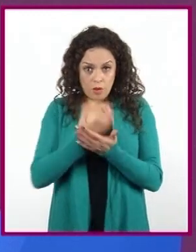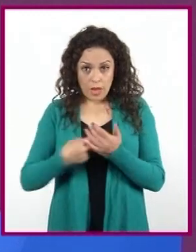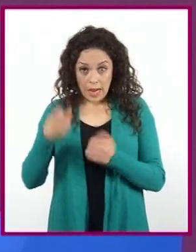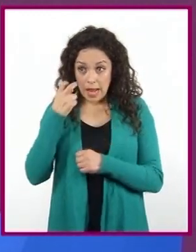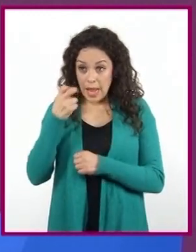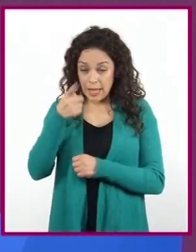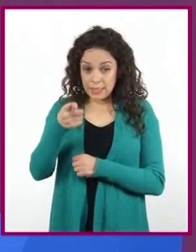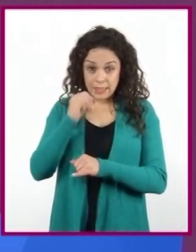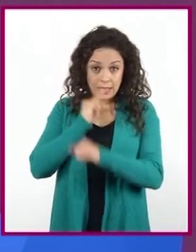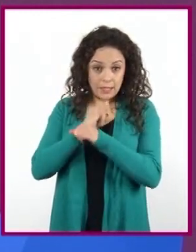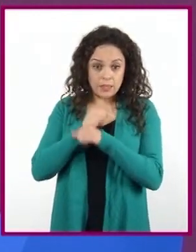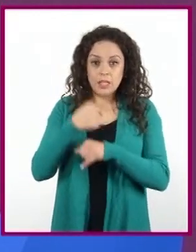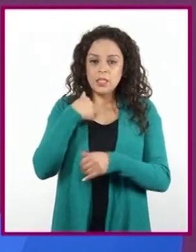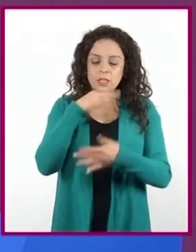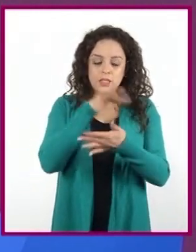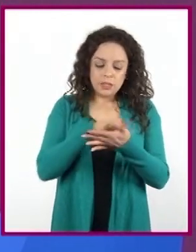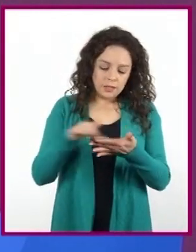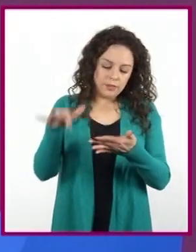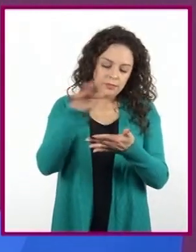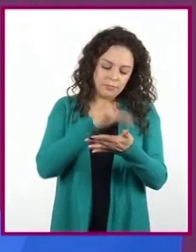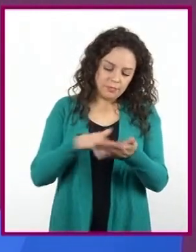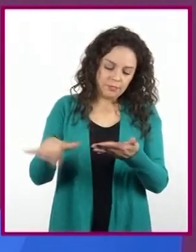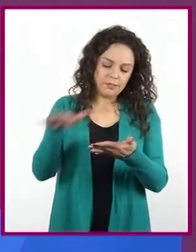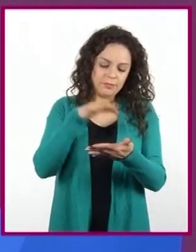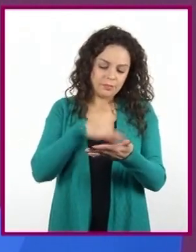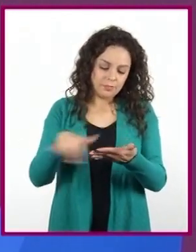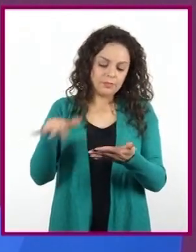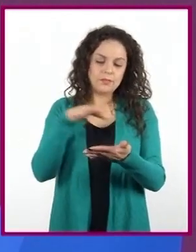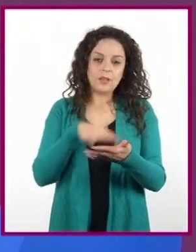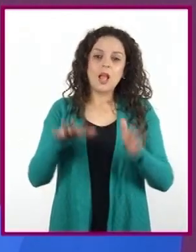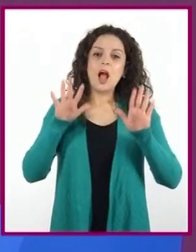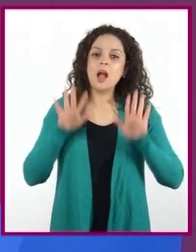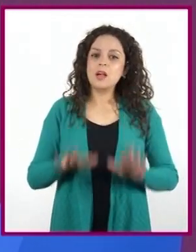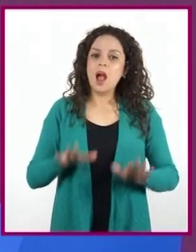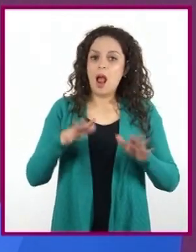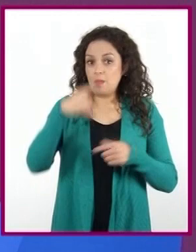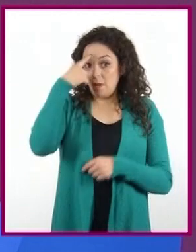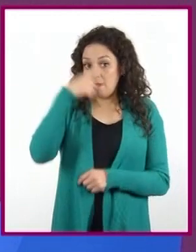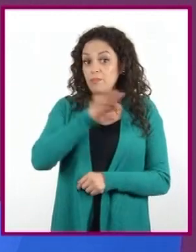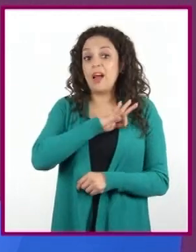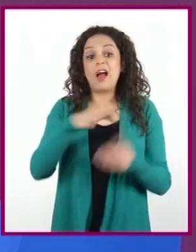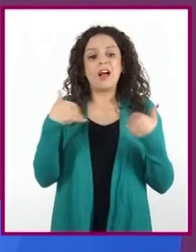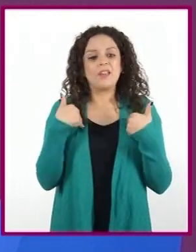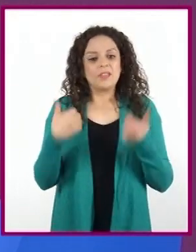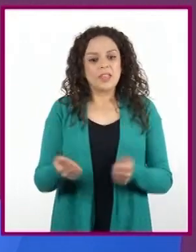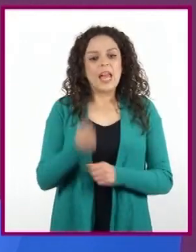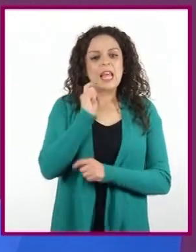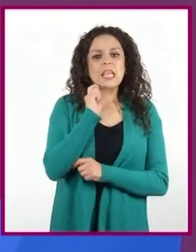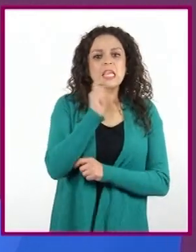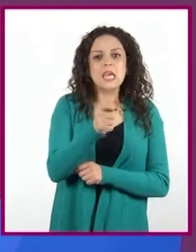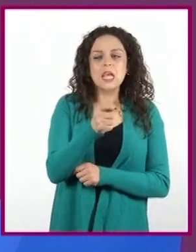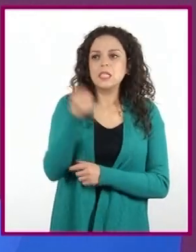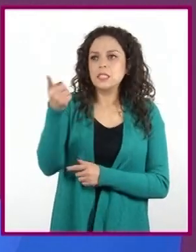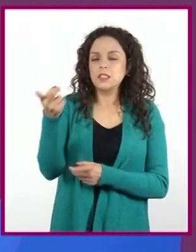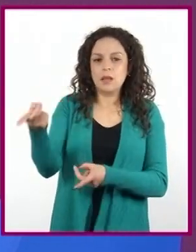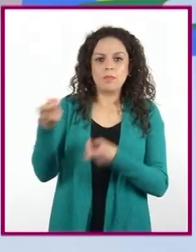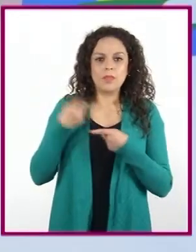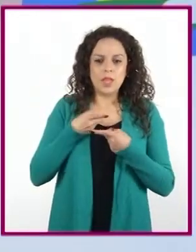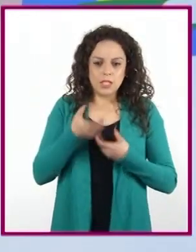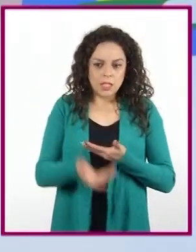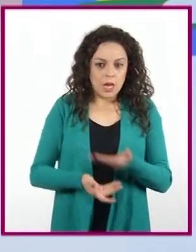leer detenidamente toda la estructura del contrato para poder entender qué es lo que me estaban